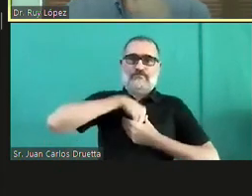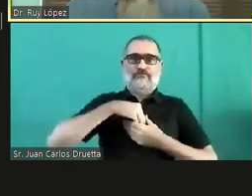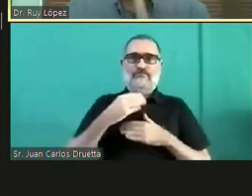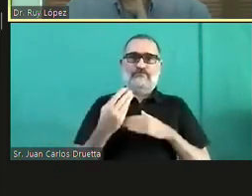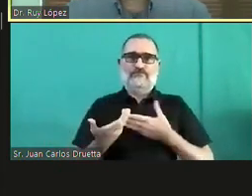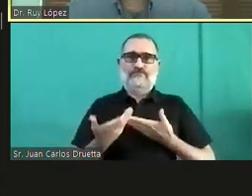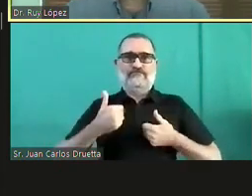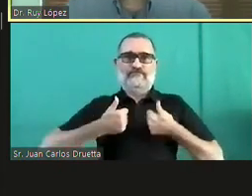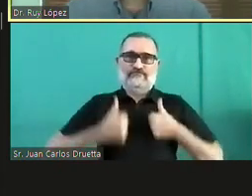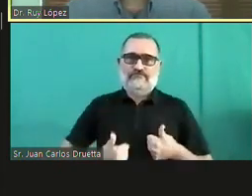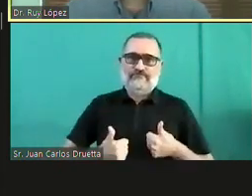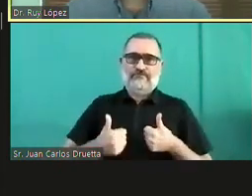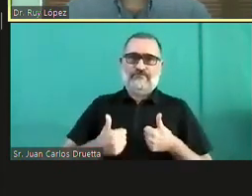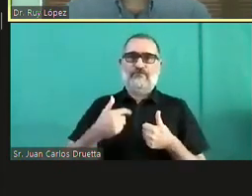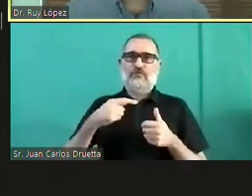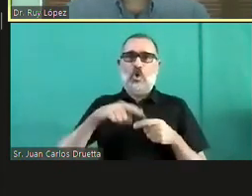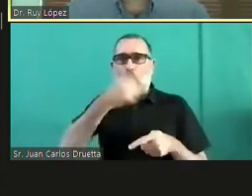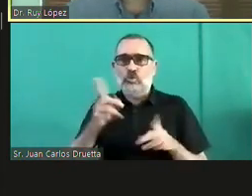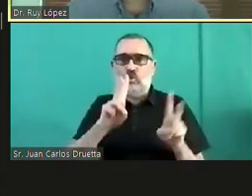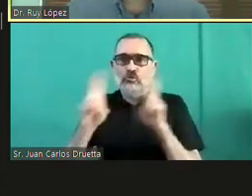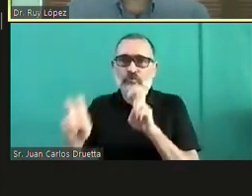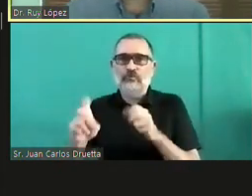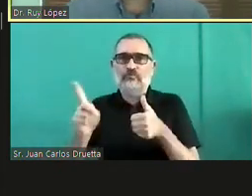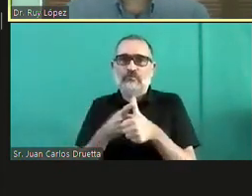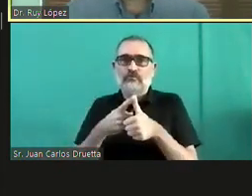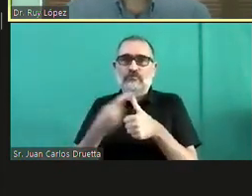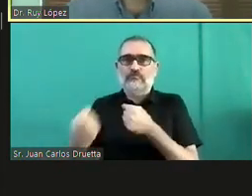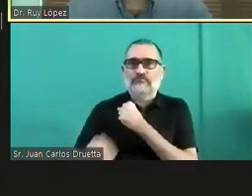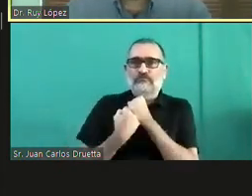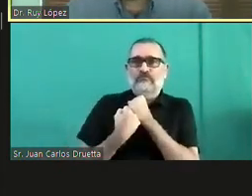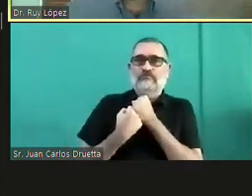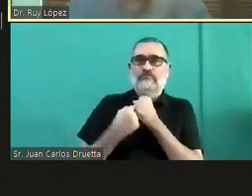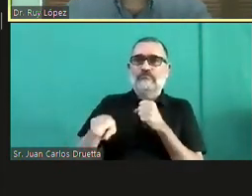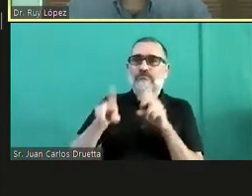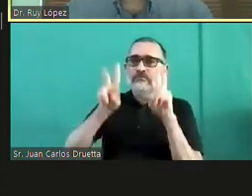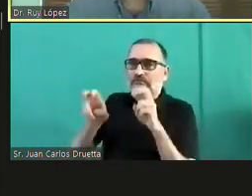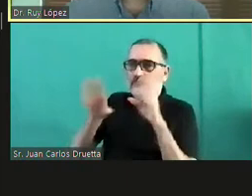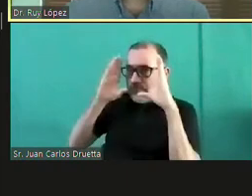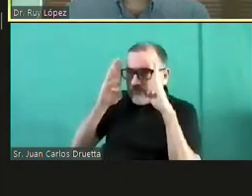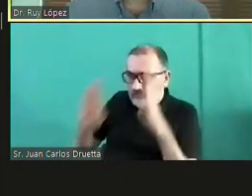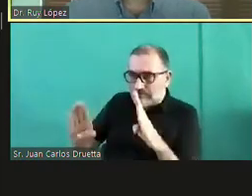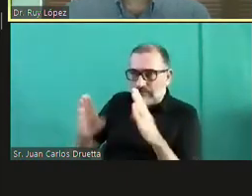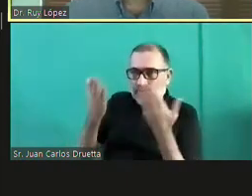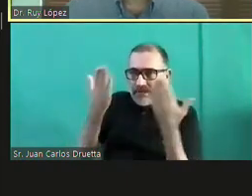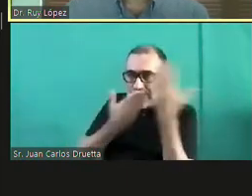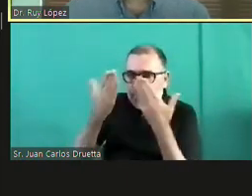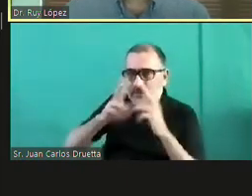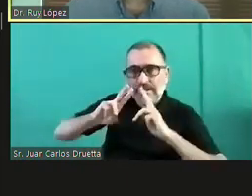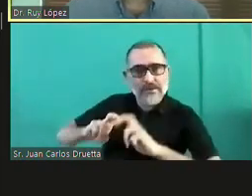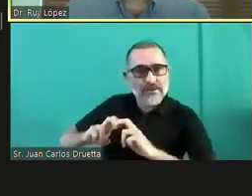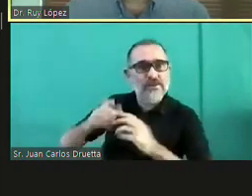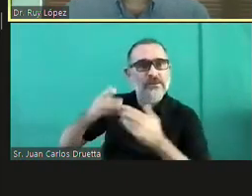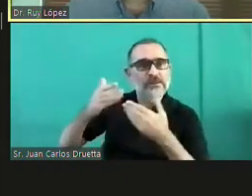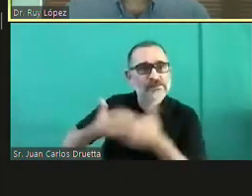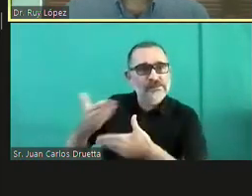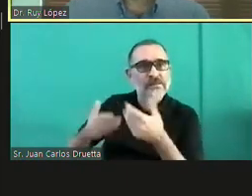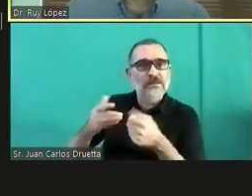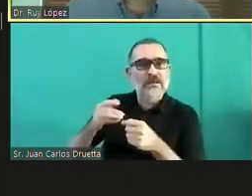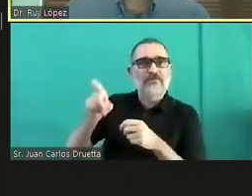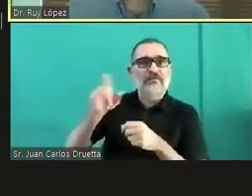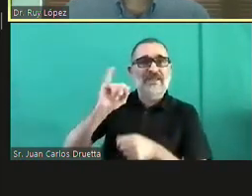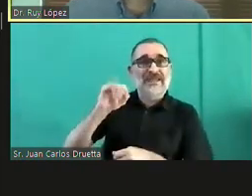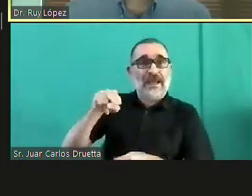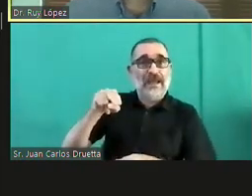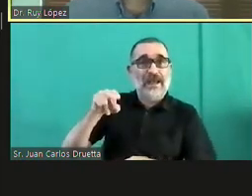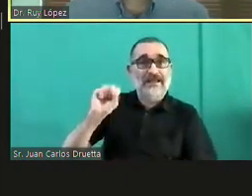solamente un alimento como eran las bebidas azucaradas y comparable en su momento cuando salió esta publicación con el